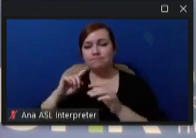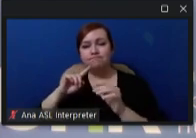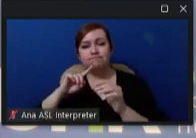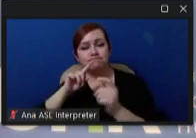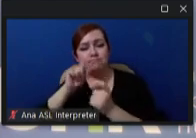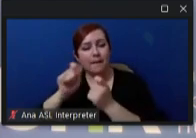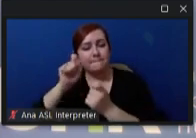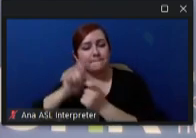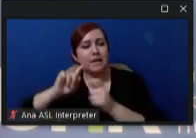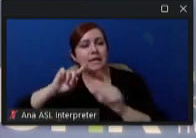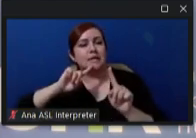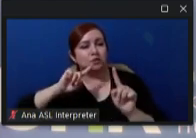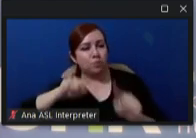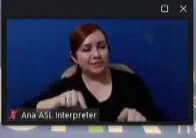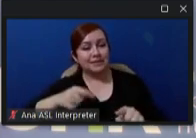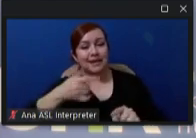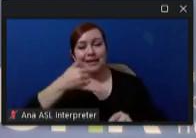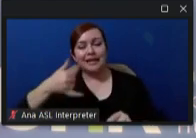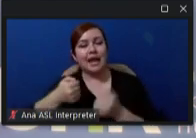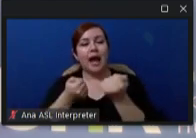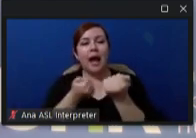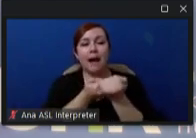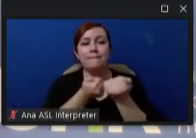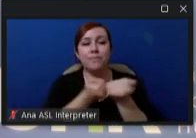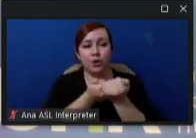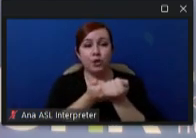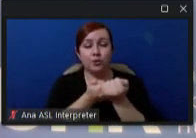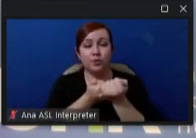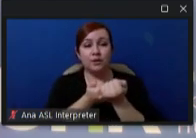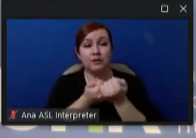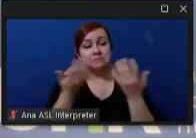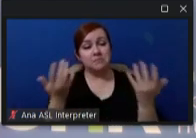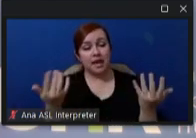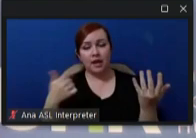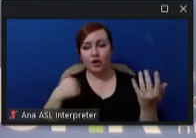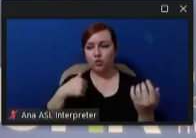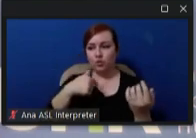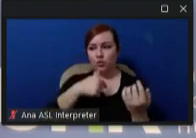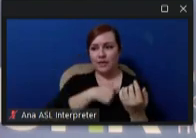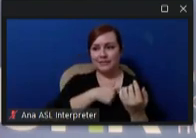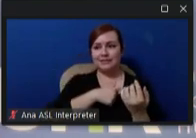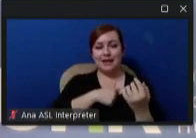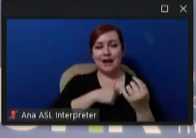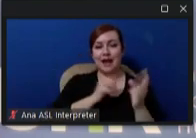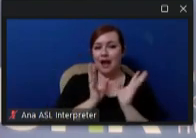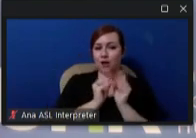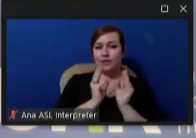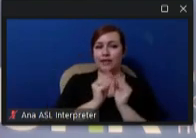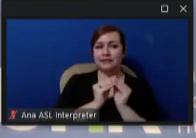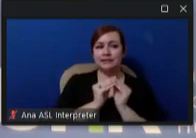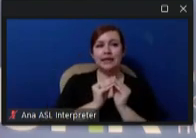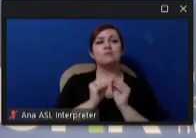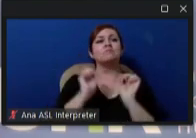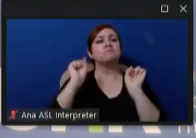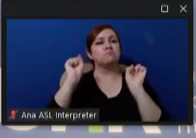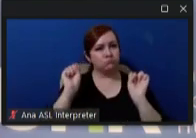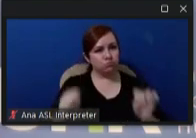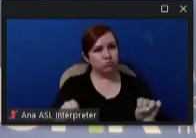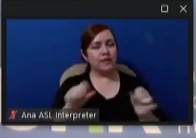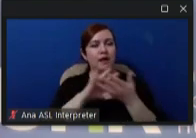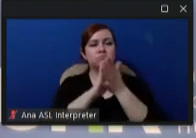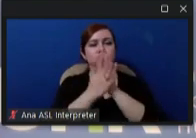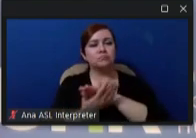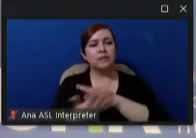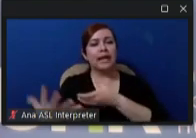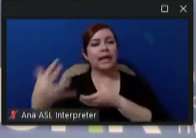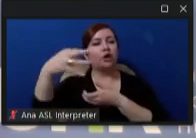el apoyo, de manera que nuestra audiencia sea una audiencia inclusiva. Cada